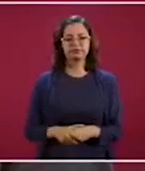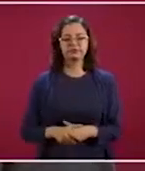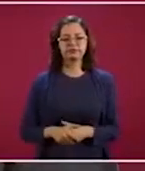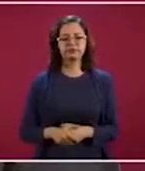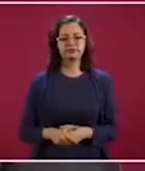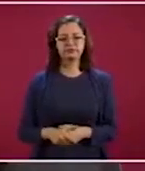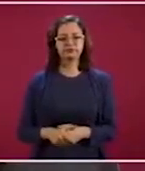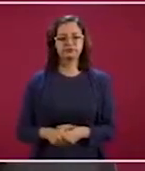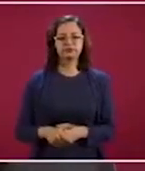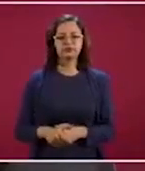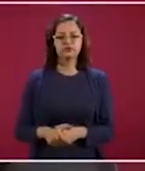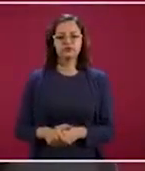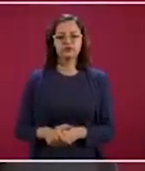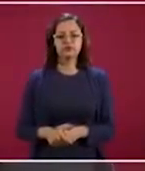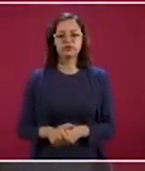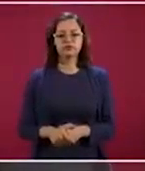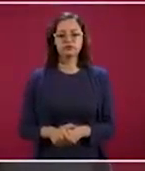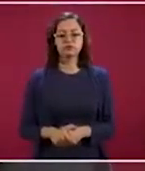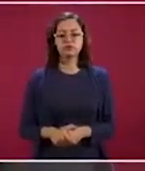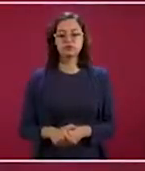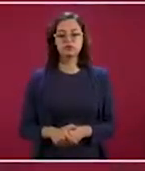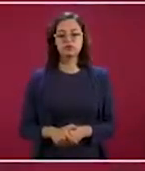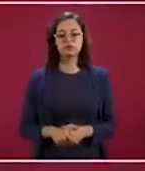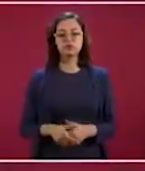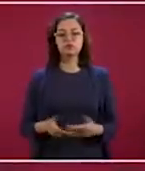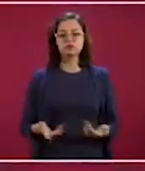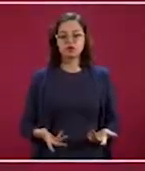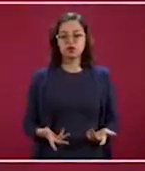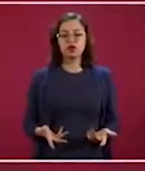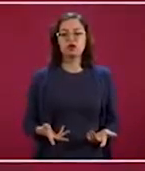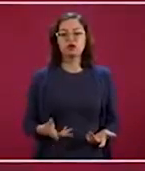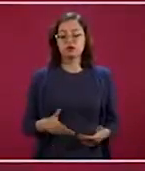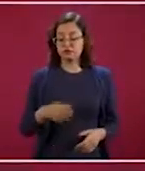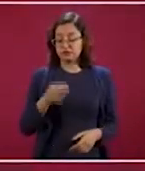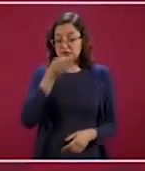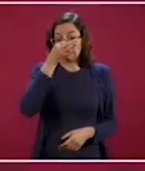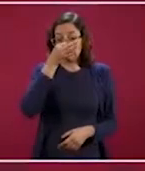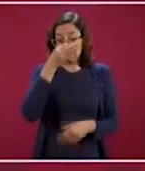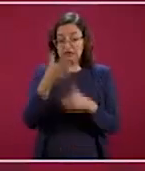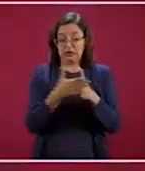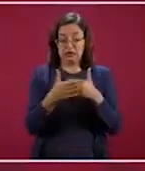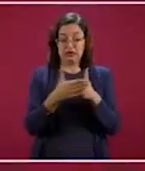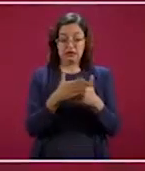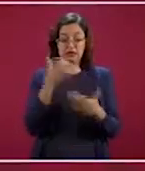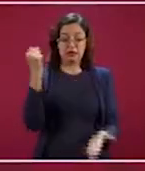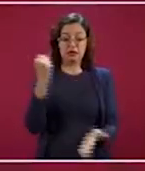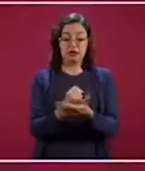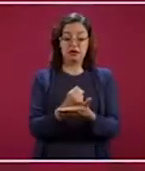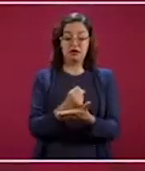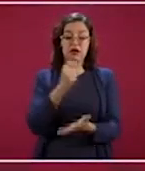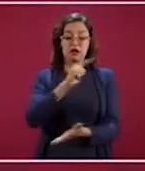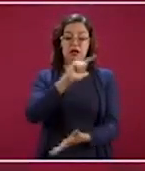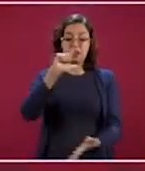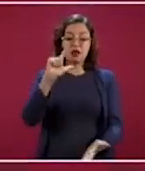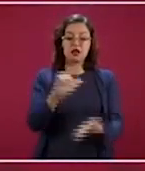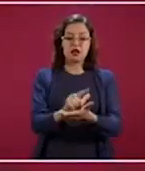estamos por a probar una ley